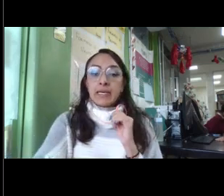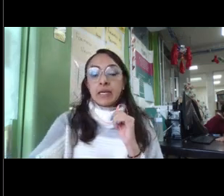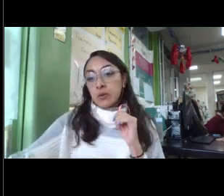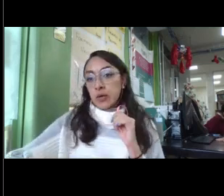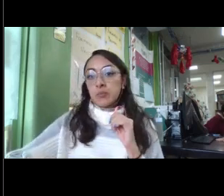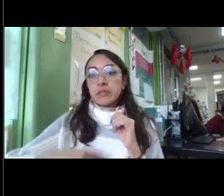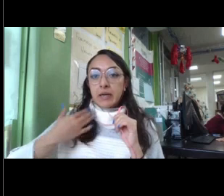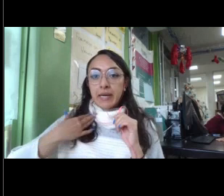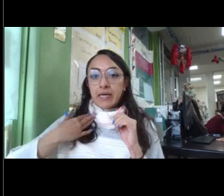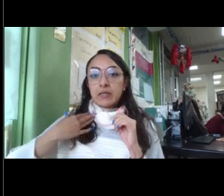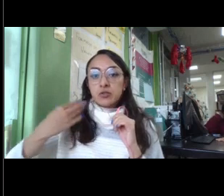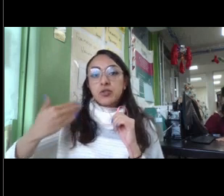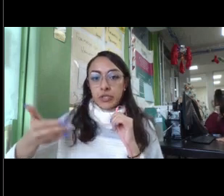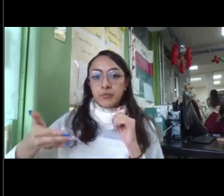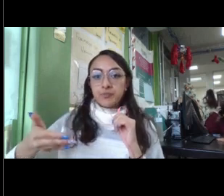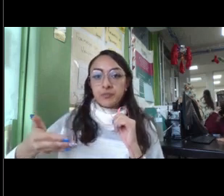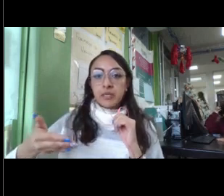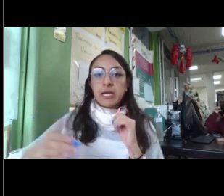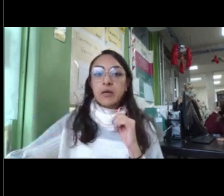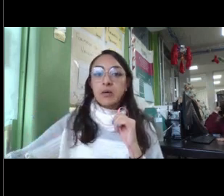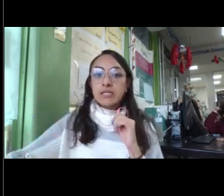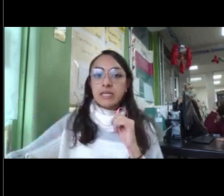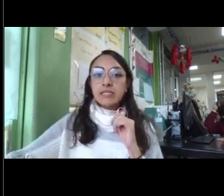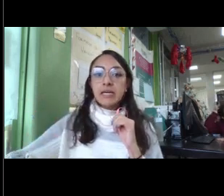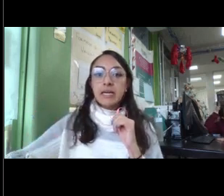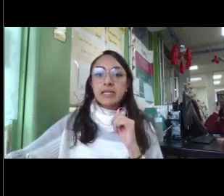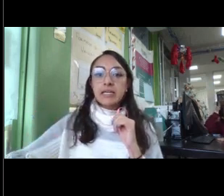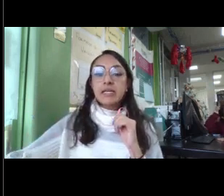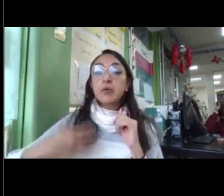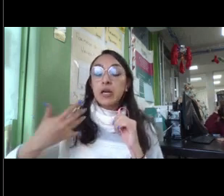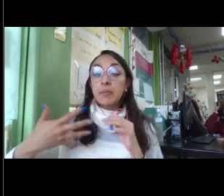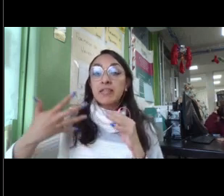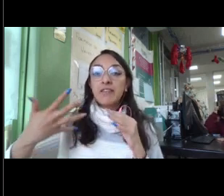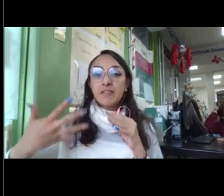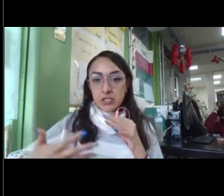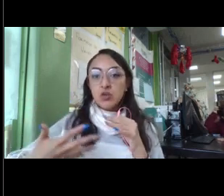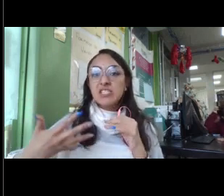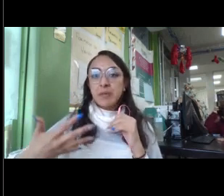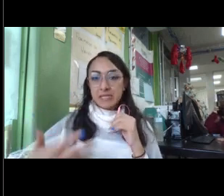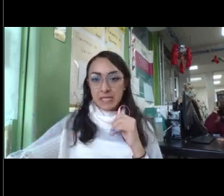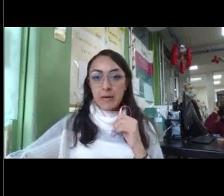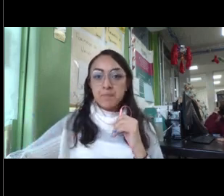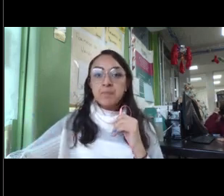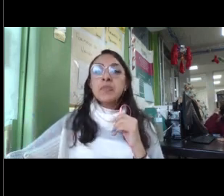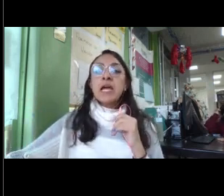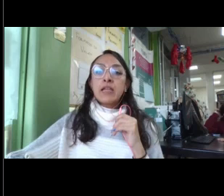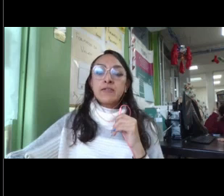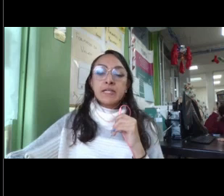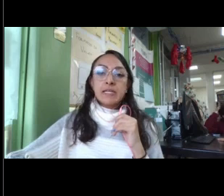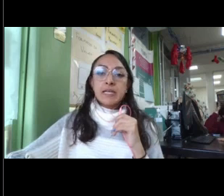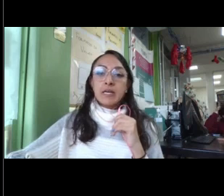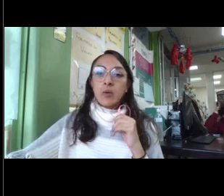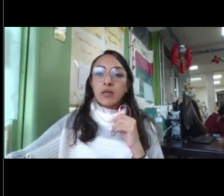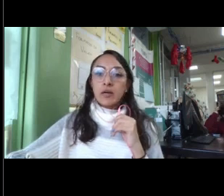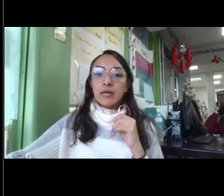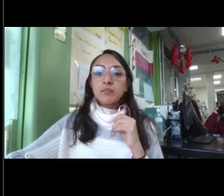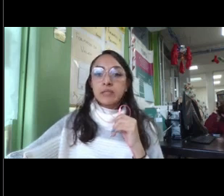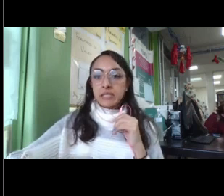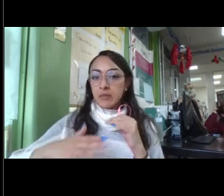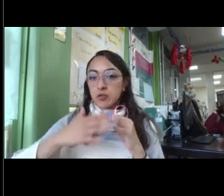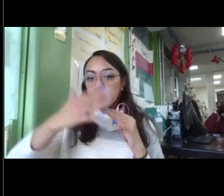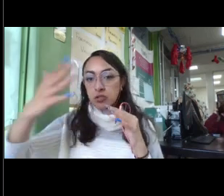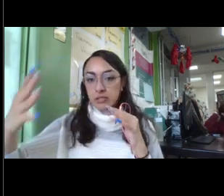general, la lengua oral pues trabaja con sonido. La lengua de señas se caracteriza por la parte visoespacial. A diferencia del lenguaje